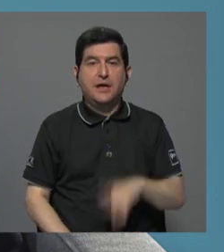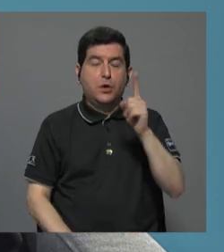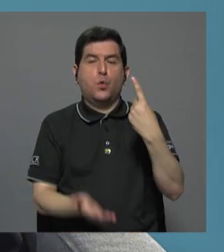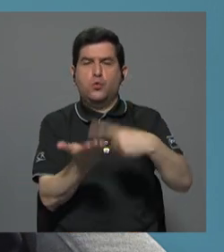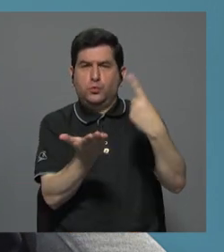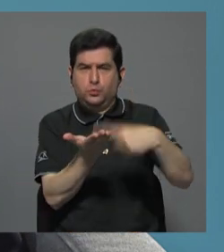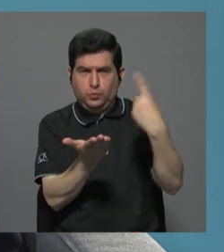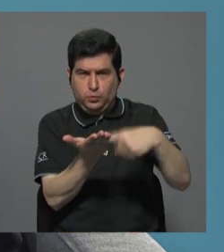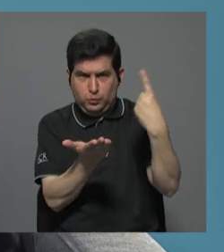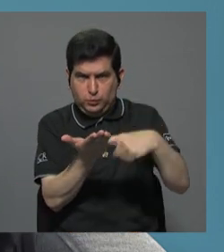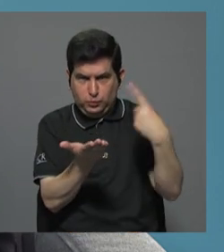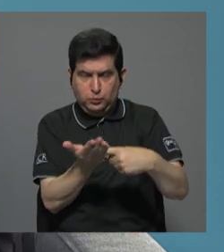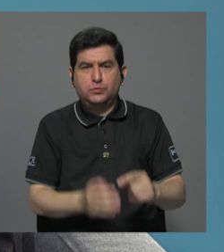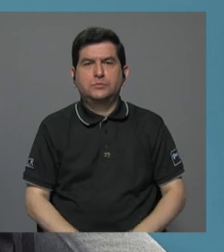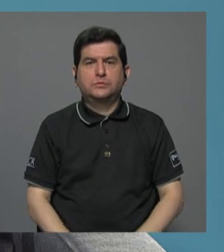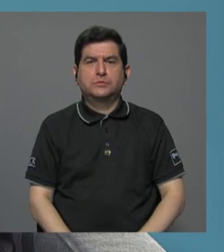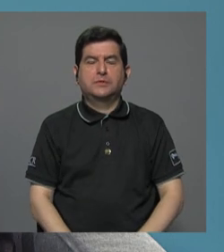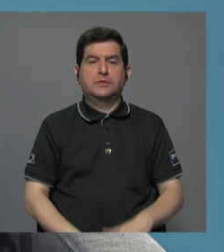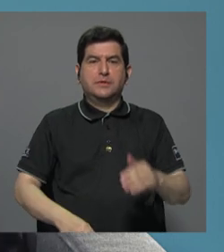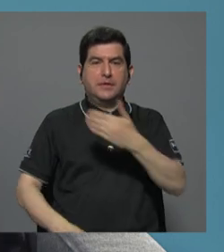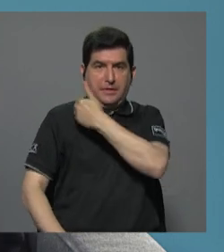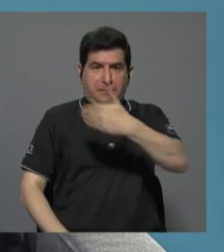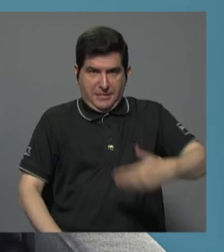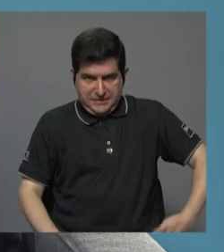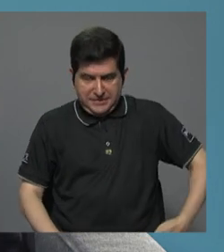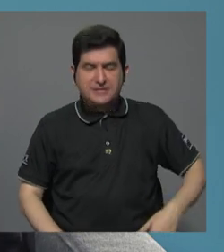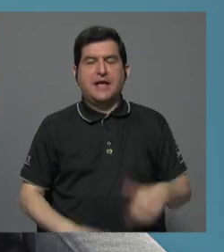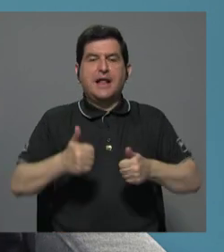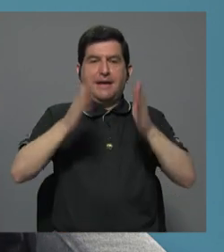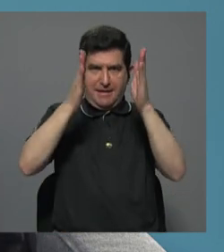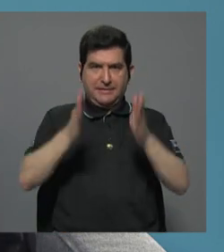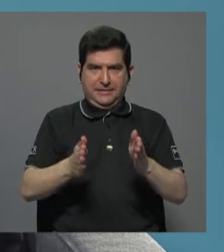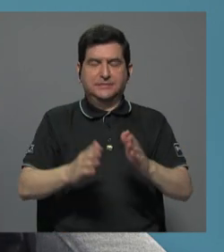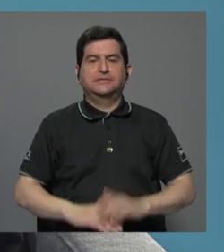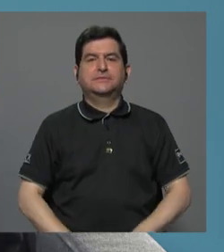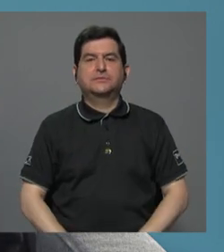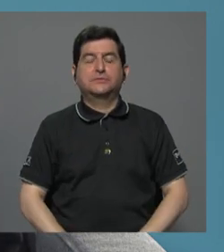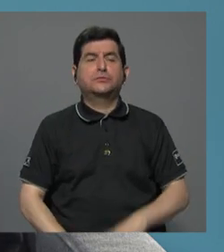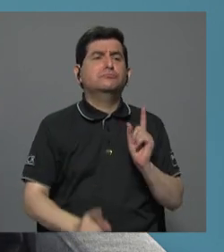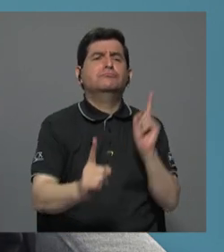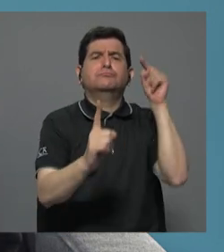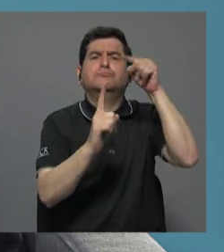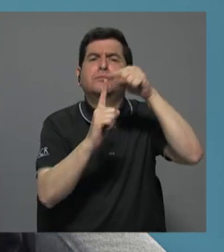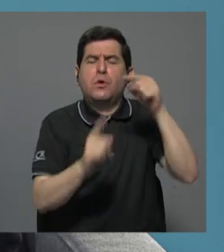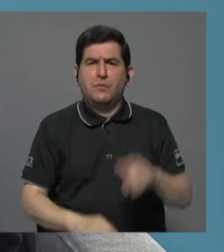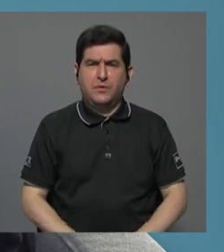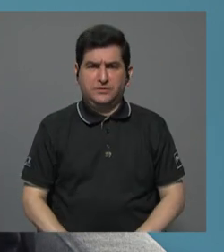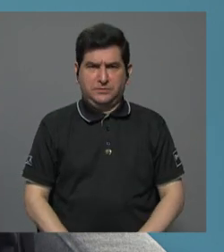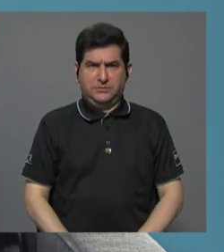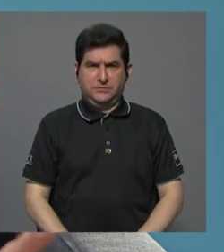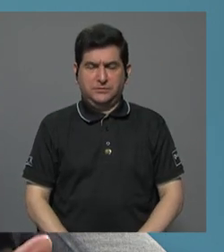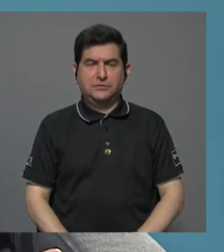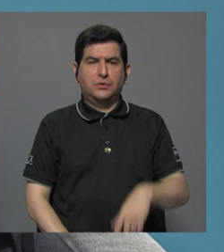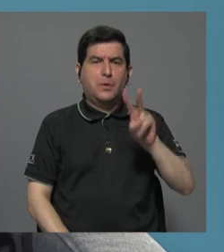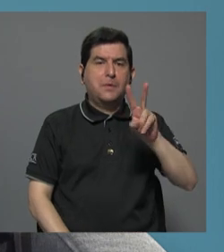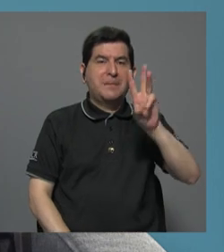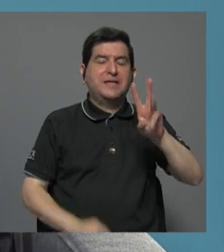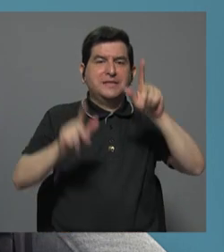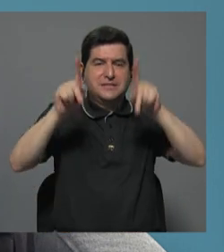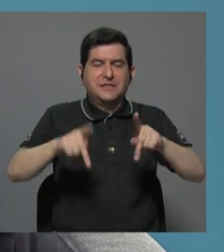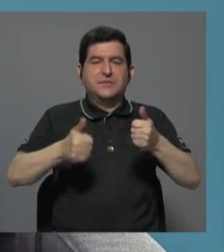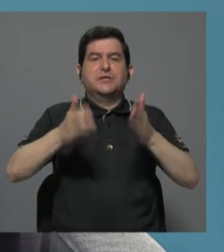debate presidencial con los candidatos con el fin de tener a las balas para las 26 personas